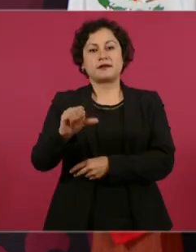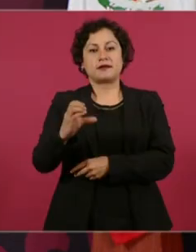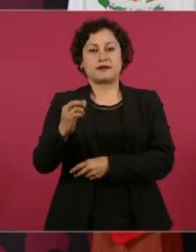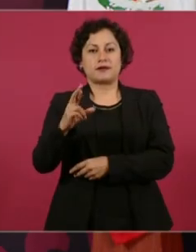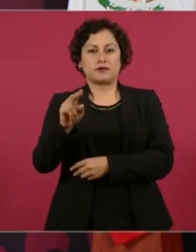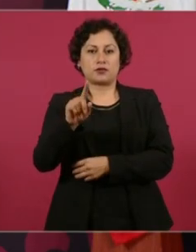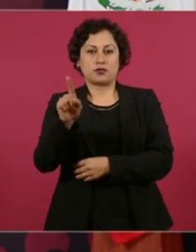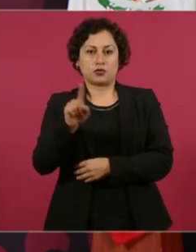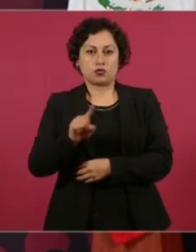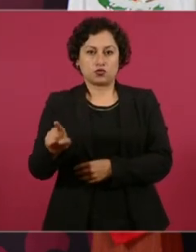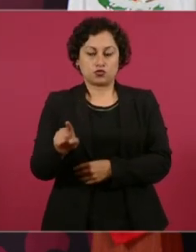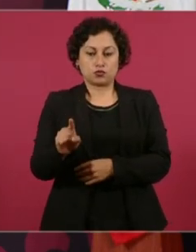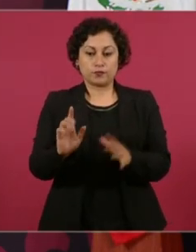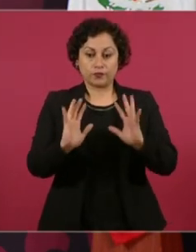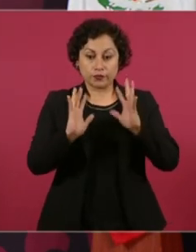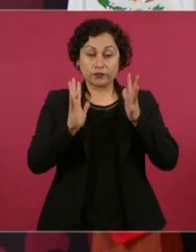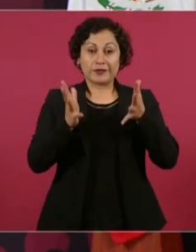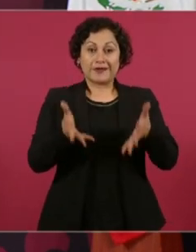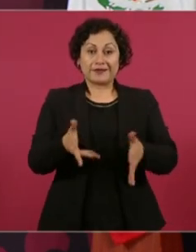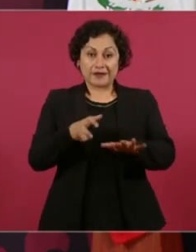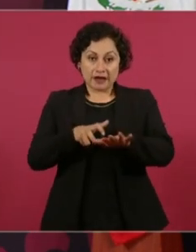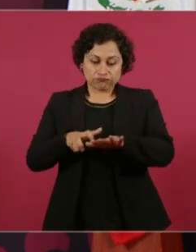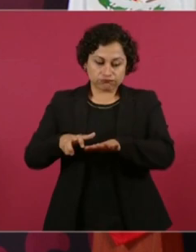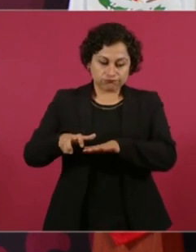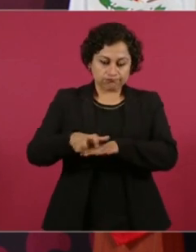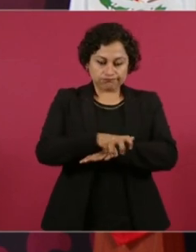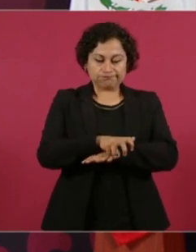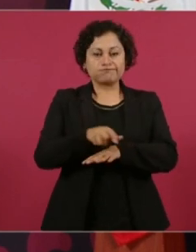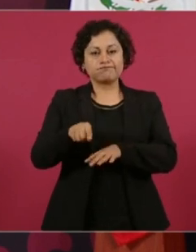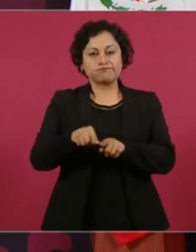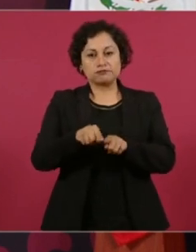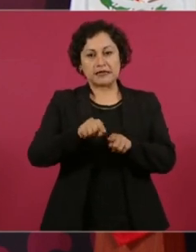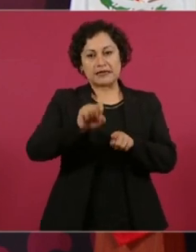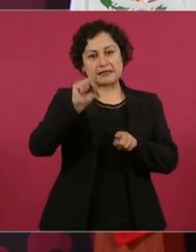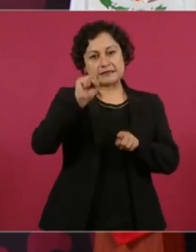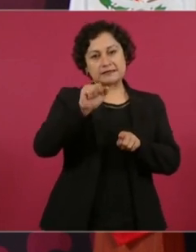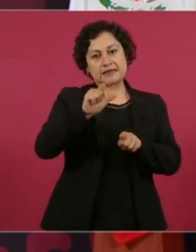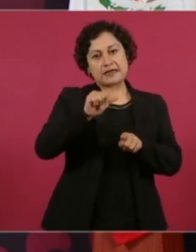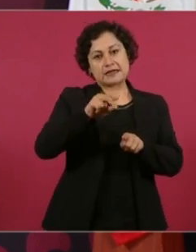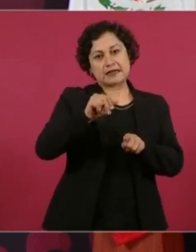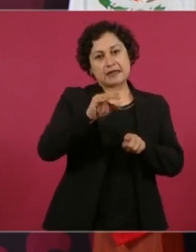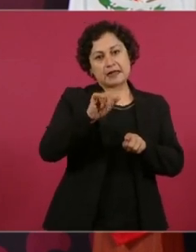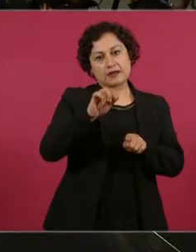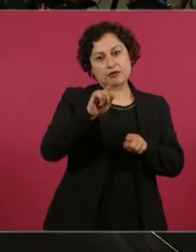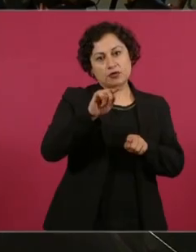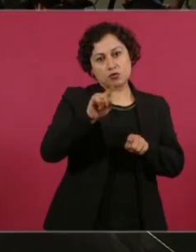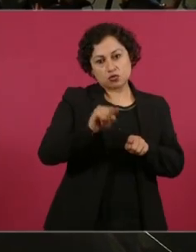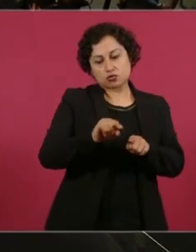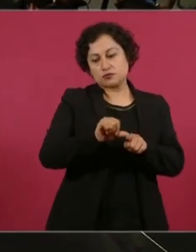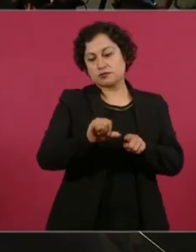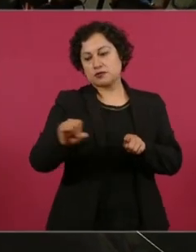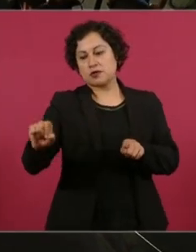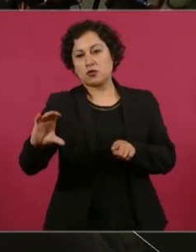de Salina Cruz a Coatzacoalcos, porque ya se rehabilitaron las vías.